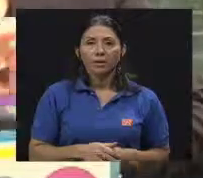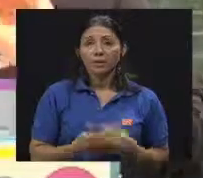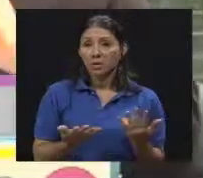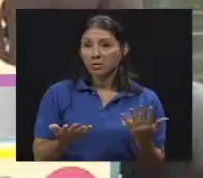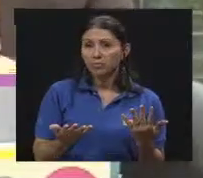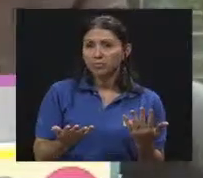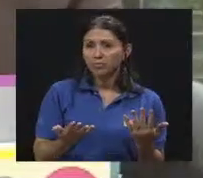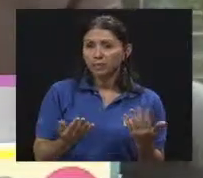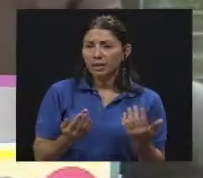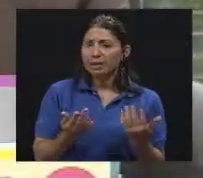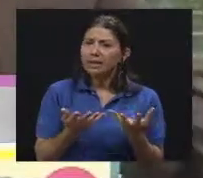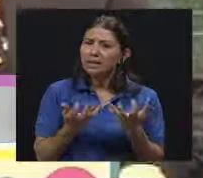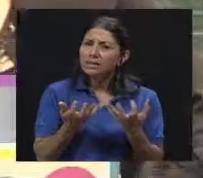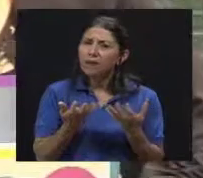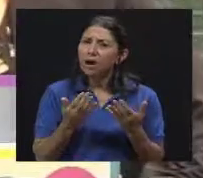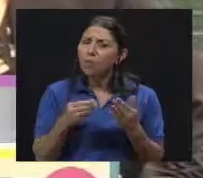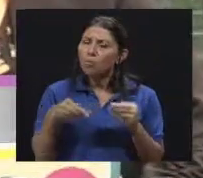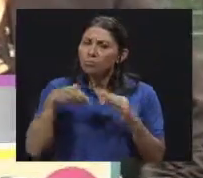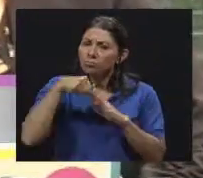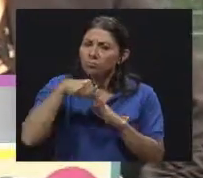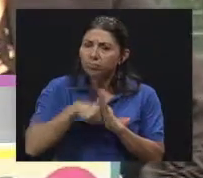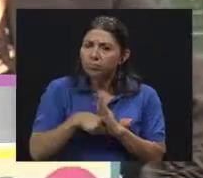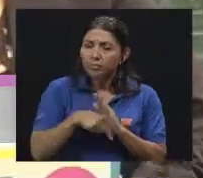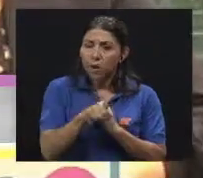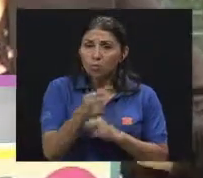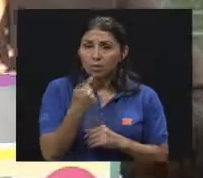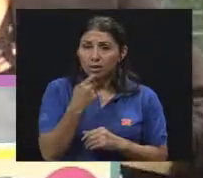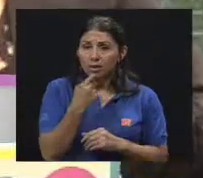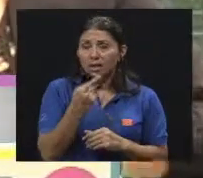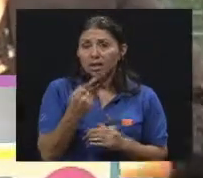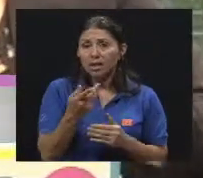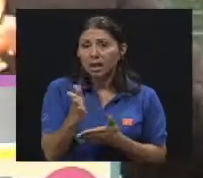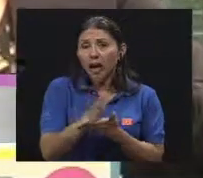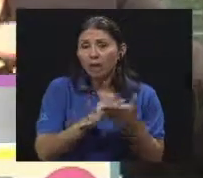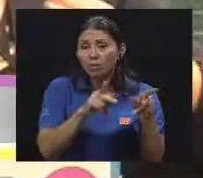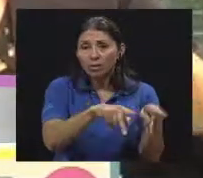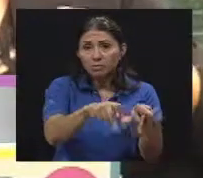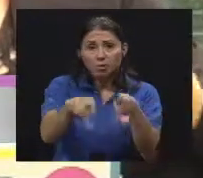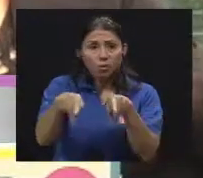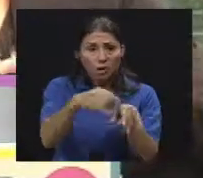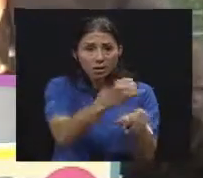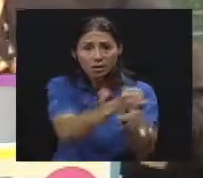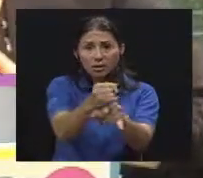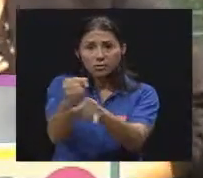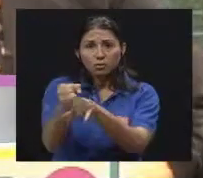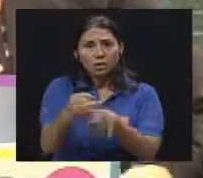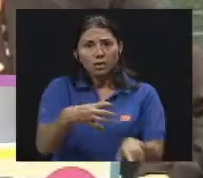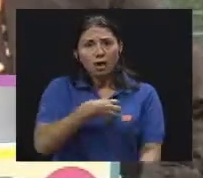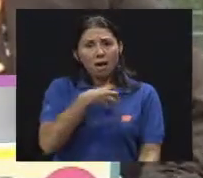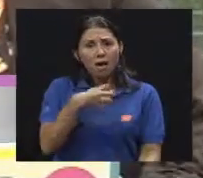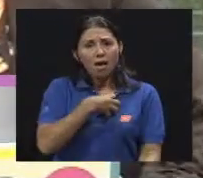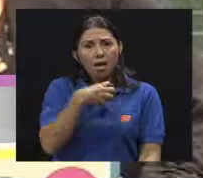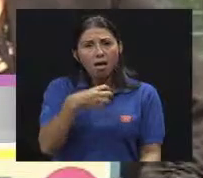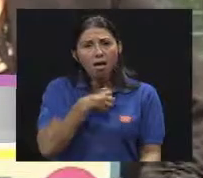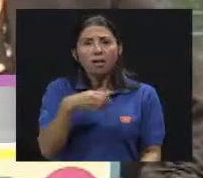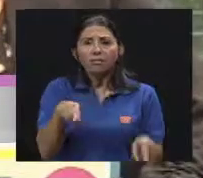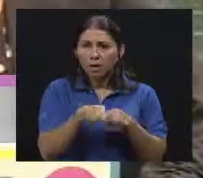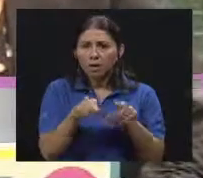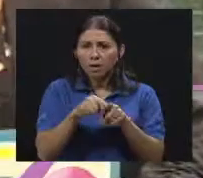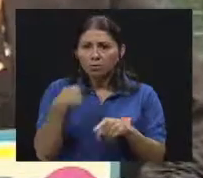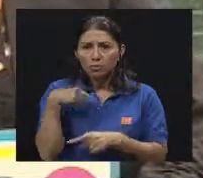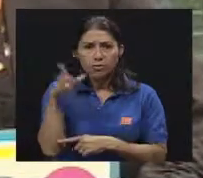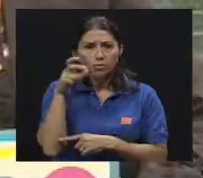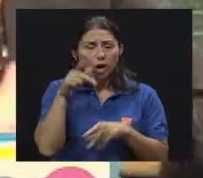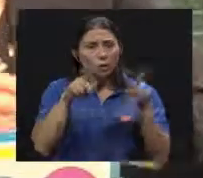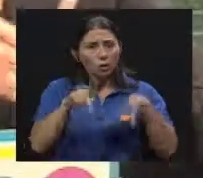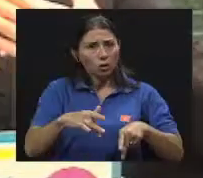hablando, quisiera detenerme en ese aspecto, porque también cuando usted menciona quejas que se dan en esos sitios, también he escuchado personas,